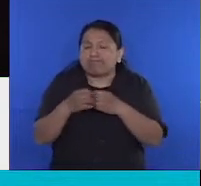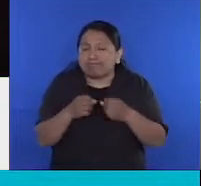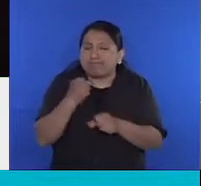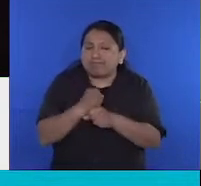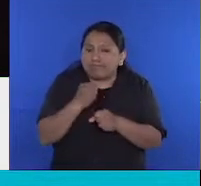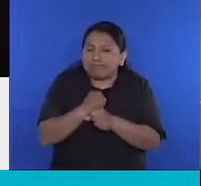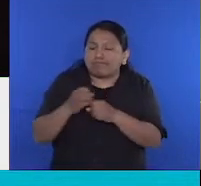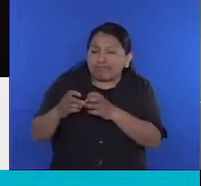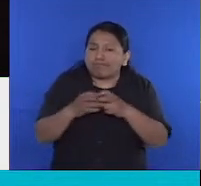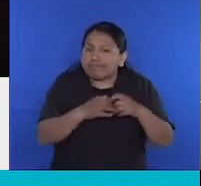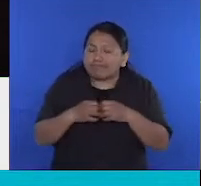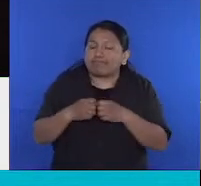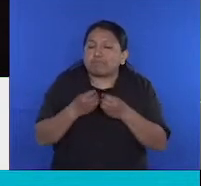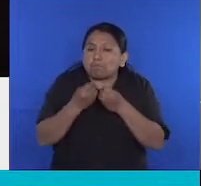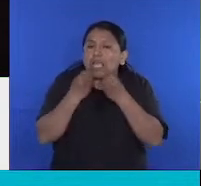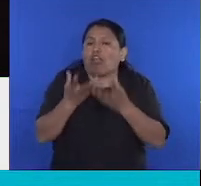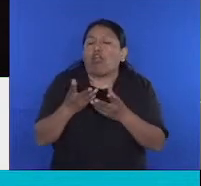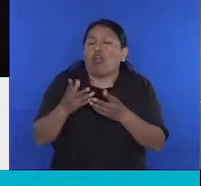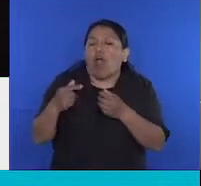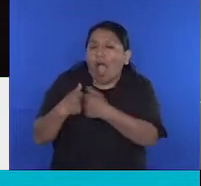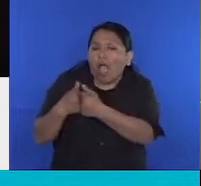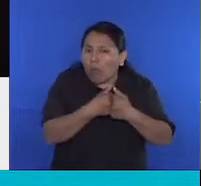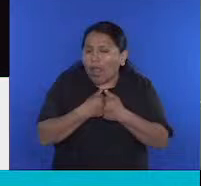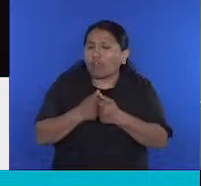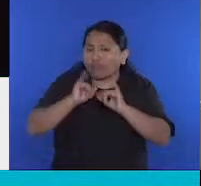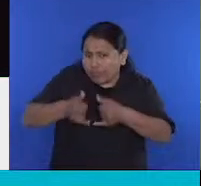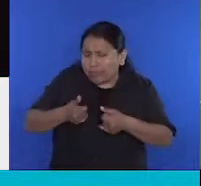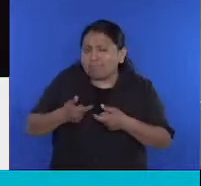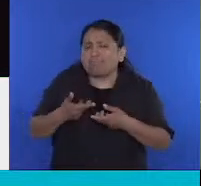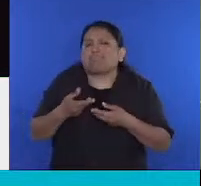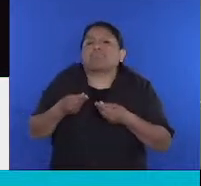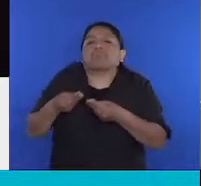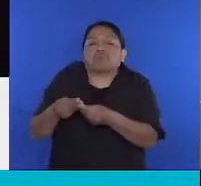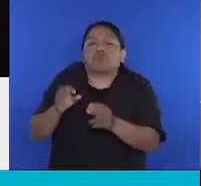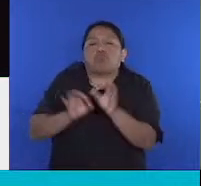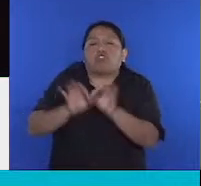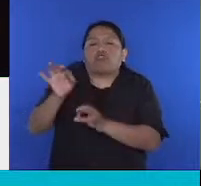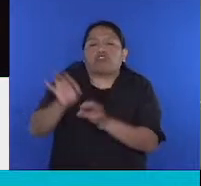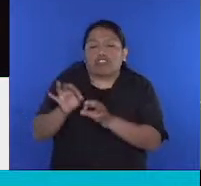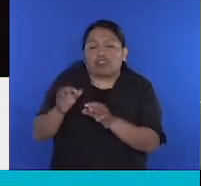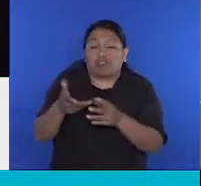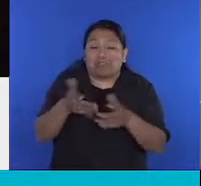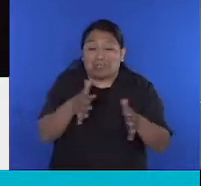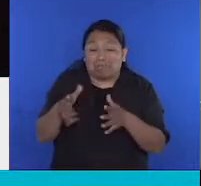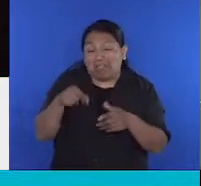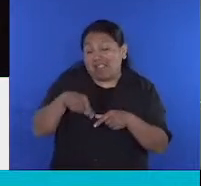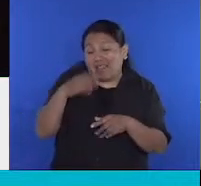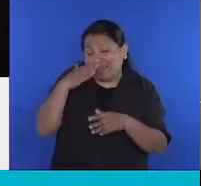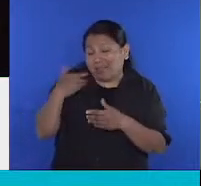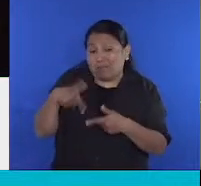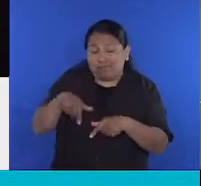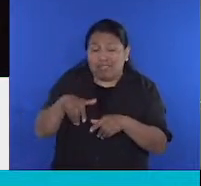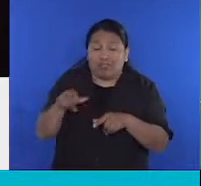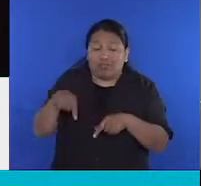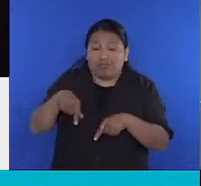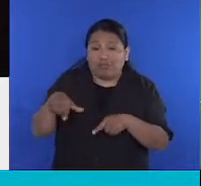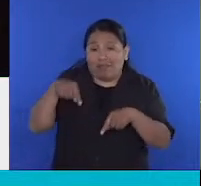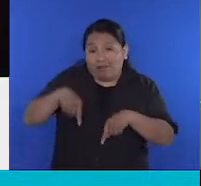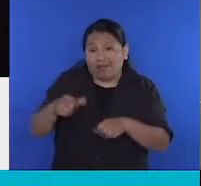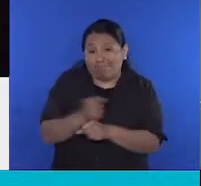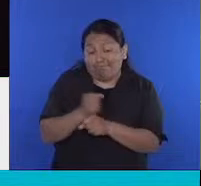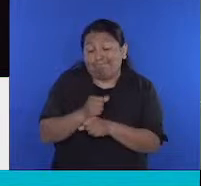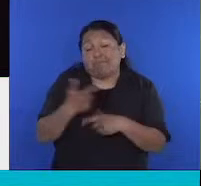por consenso a lo mejor un proyecto parecido a este último que estamos aprobando. Pero bueno, no fue así, hizo